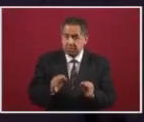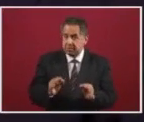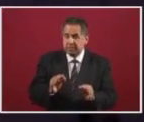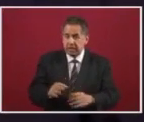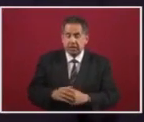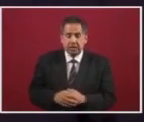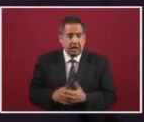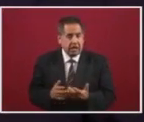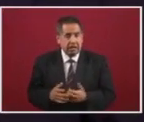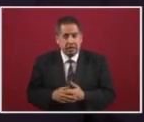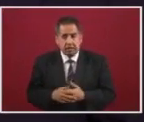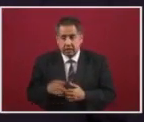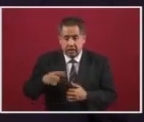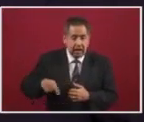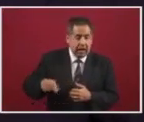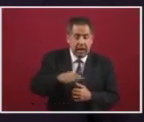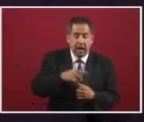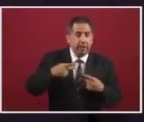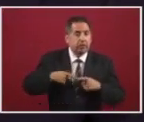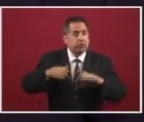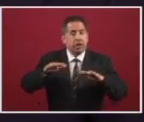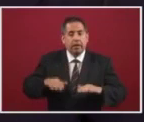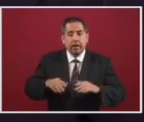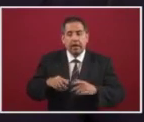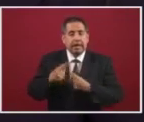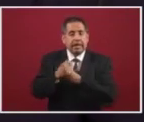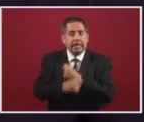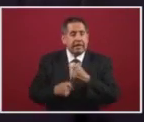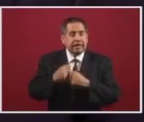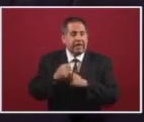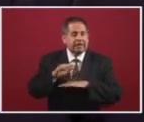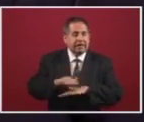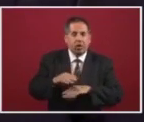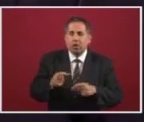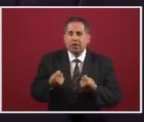Están vendiendo más las tiendas abajo.